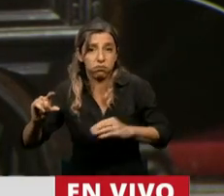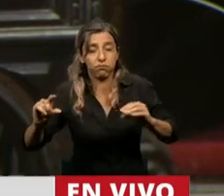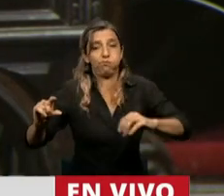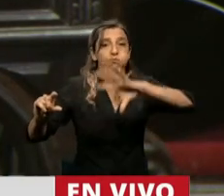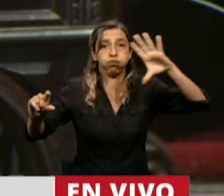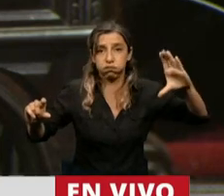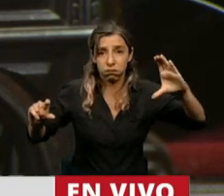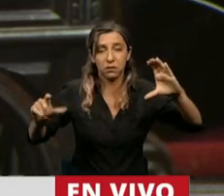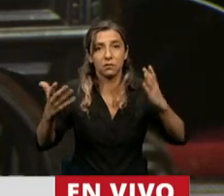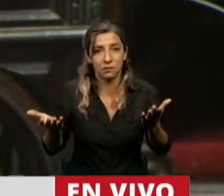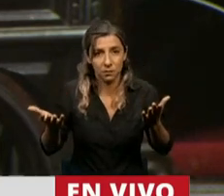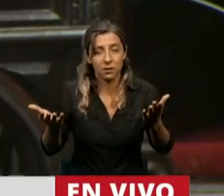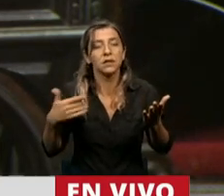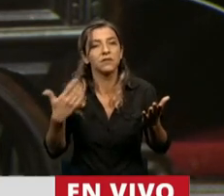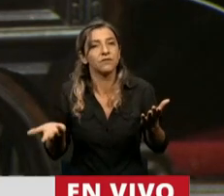helechos con luz.